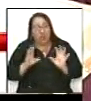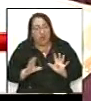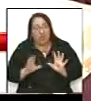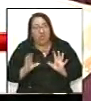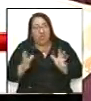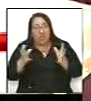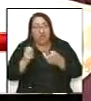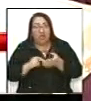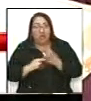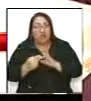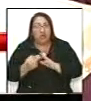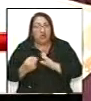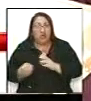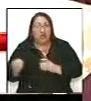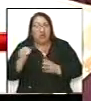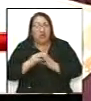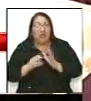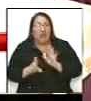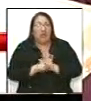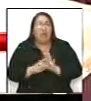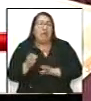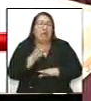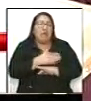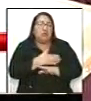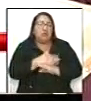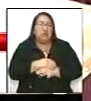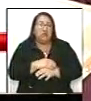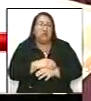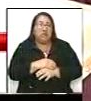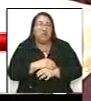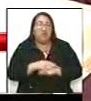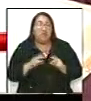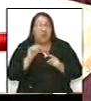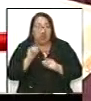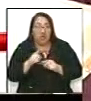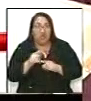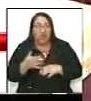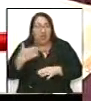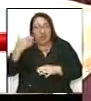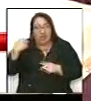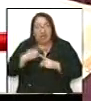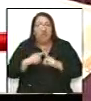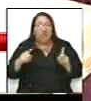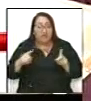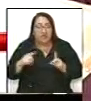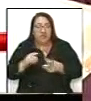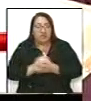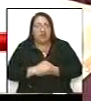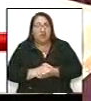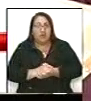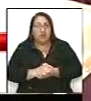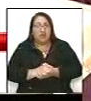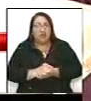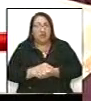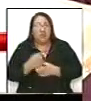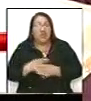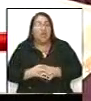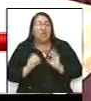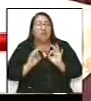están queriendo colgarse de la ley Lanciers, pero ahí también hay un antecedente, que el